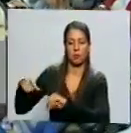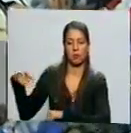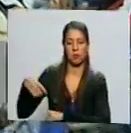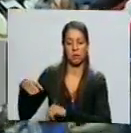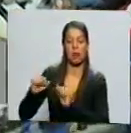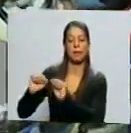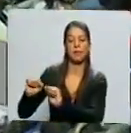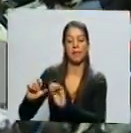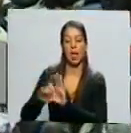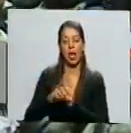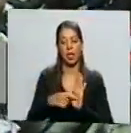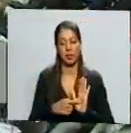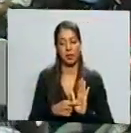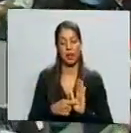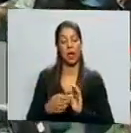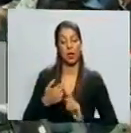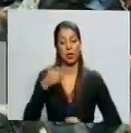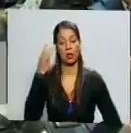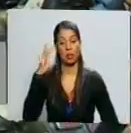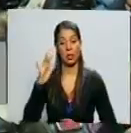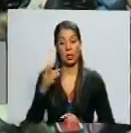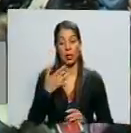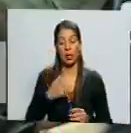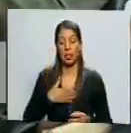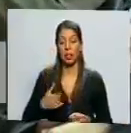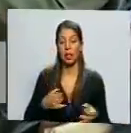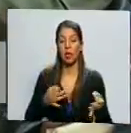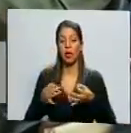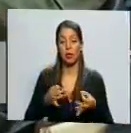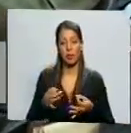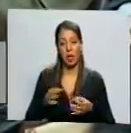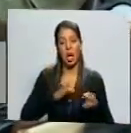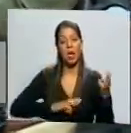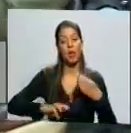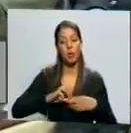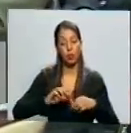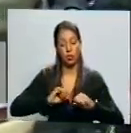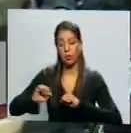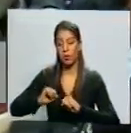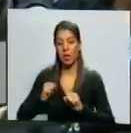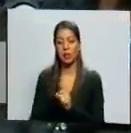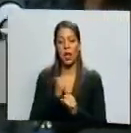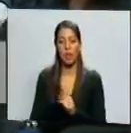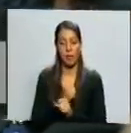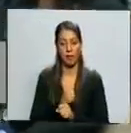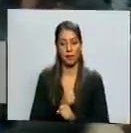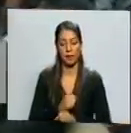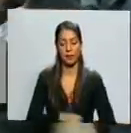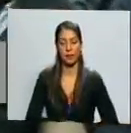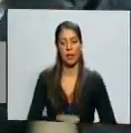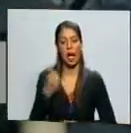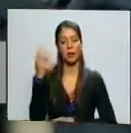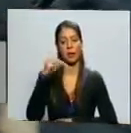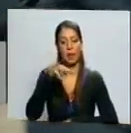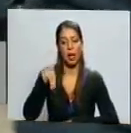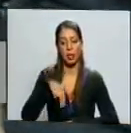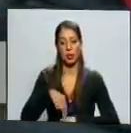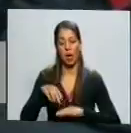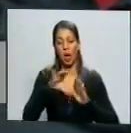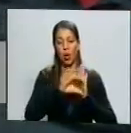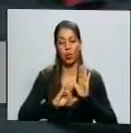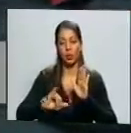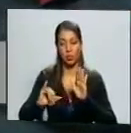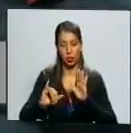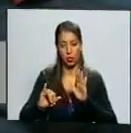Yo quiero hacer énfasis en que se trata de una acción revolucionaria. La Asamblea Nacional Constituyente